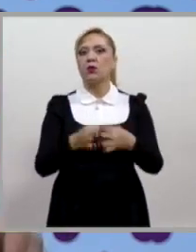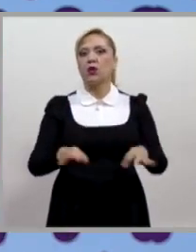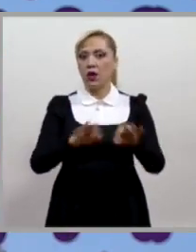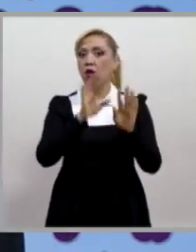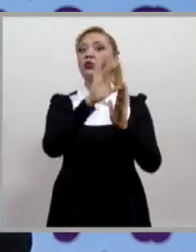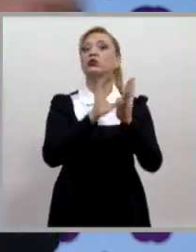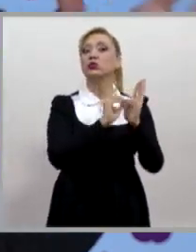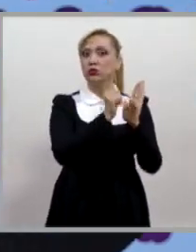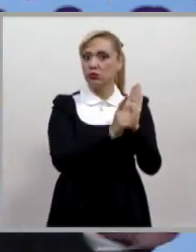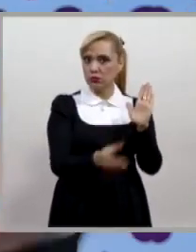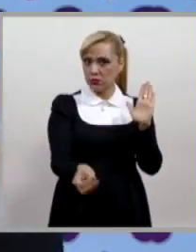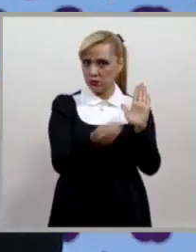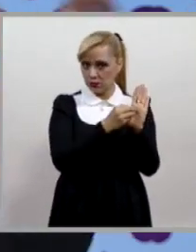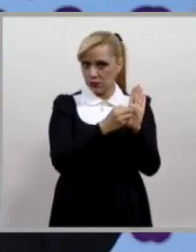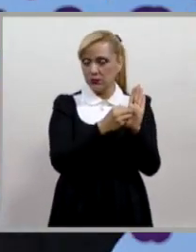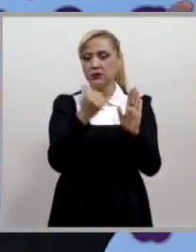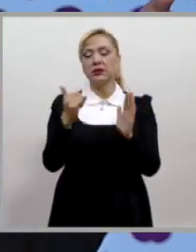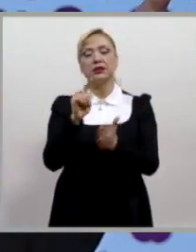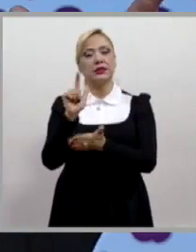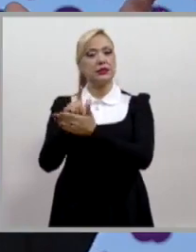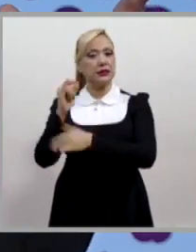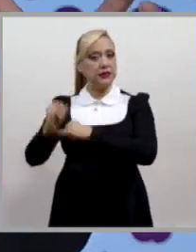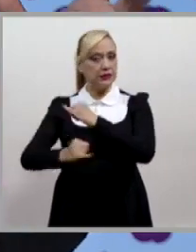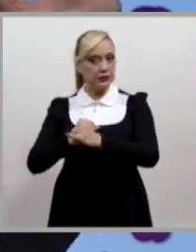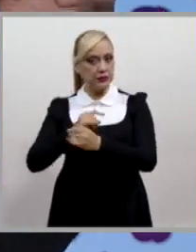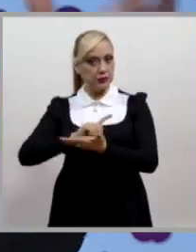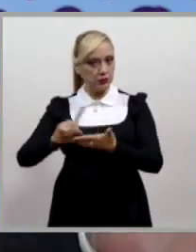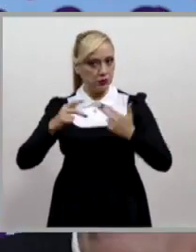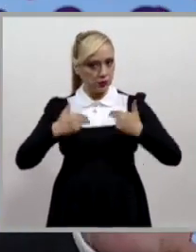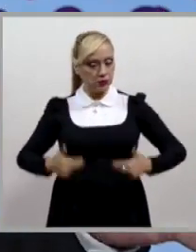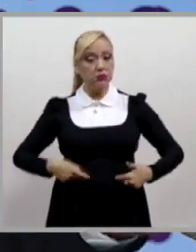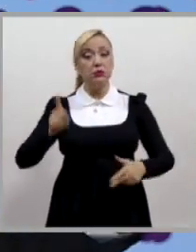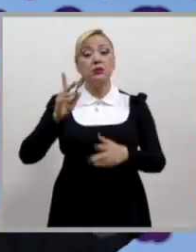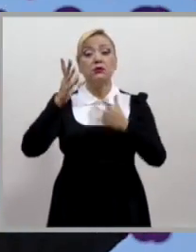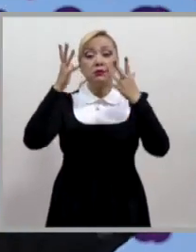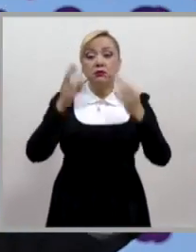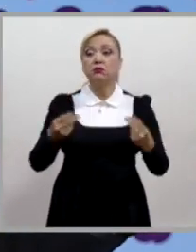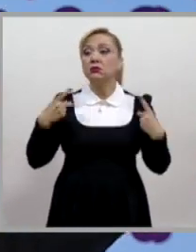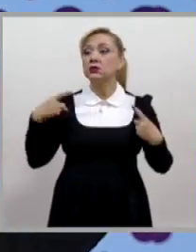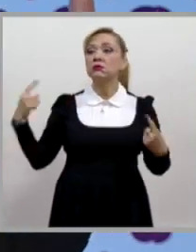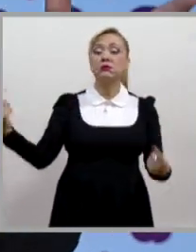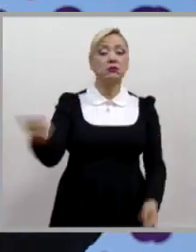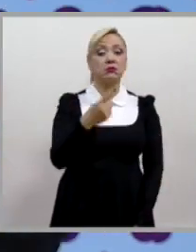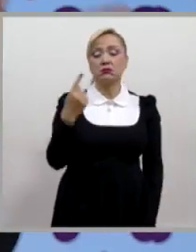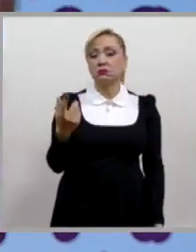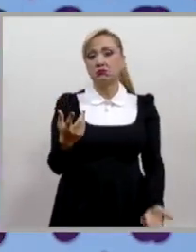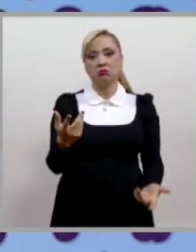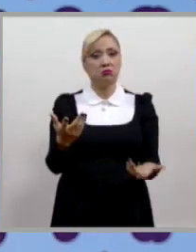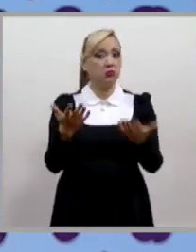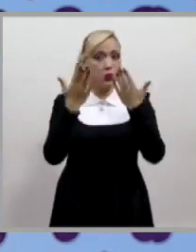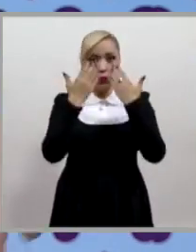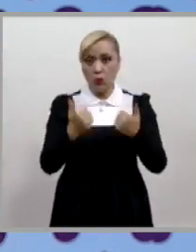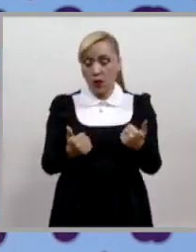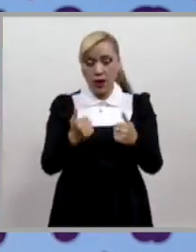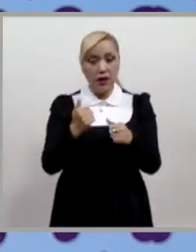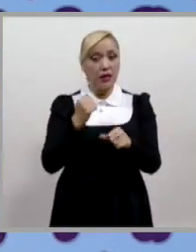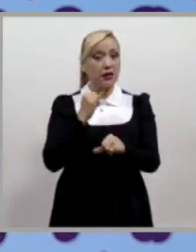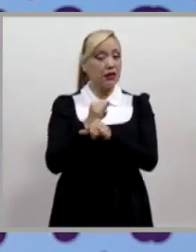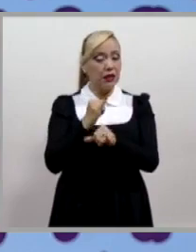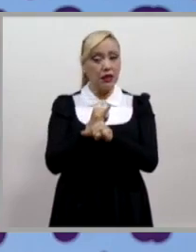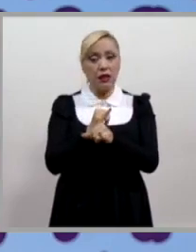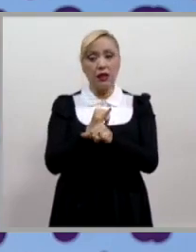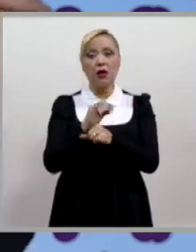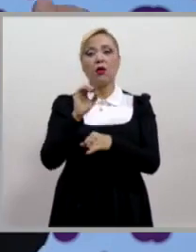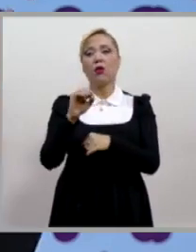la Constitución y se diga en el derecho internacional de los derechos humanos, la mayoría de las personas todavía no tienen o la posibilidad de acceder o si la